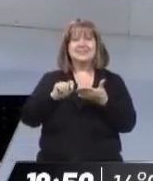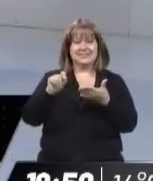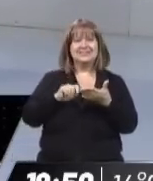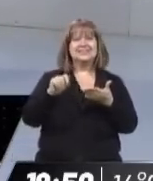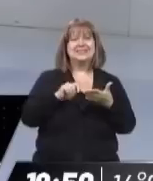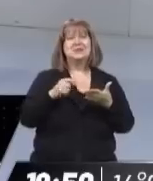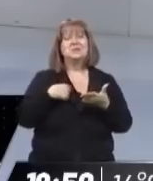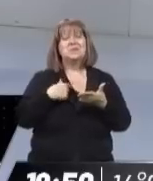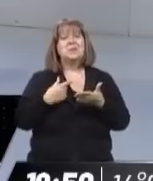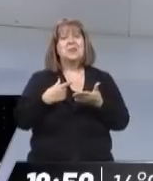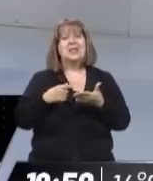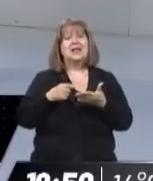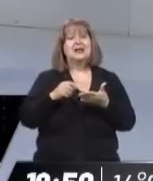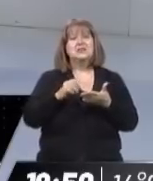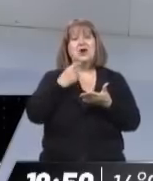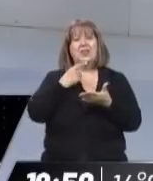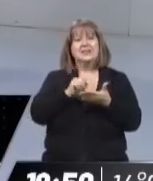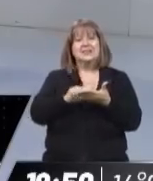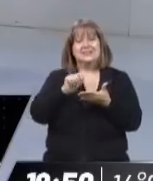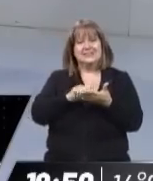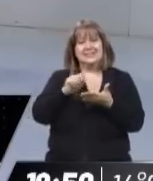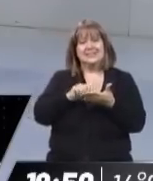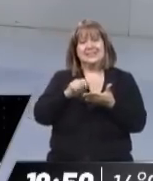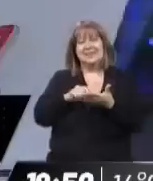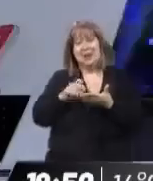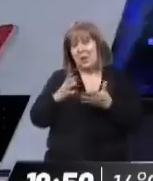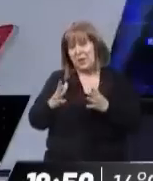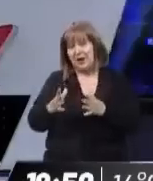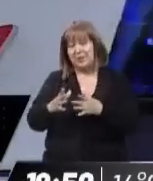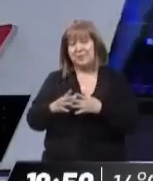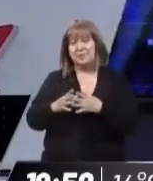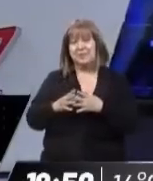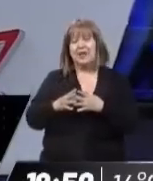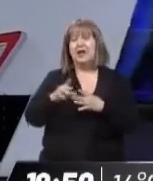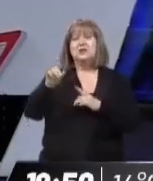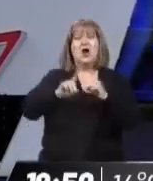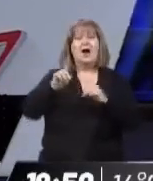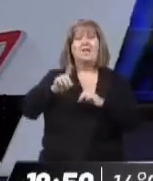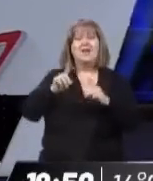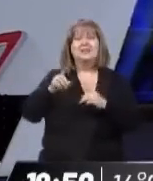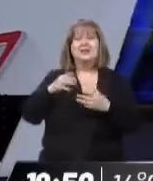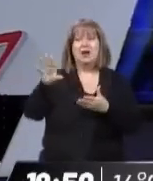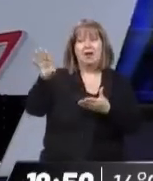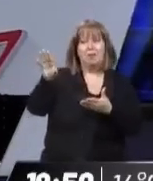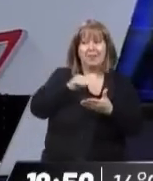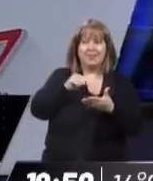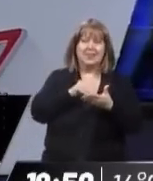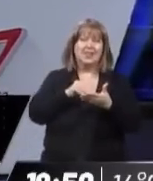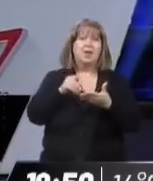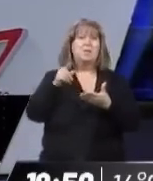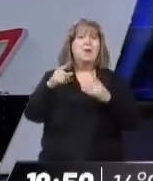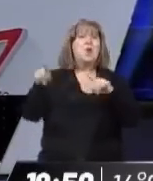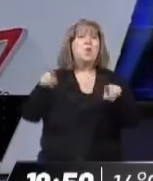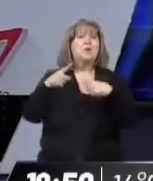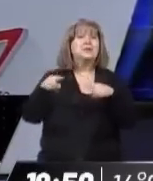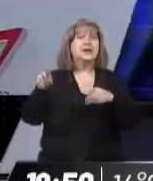pero ¿transcribías tal cual o medio que le robabas disimuladamente? No, alguna le robaba tal cual, porque sabía que no eran de las más conocidas de los enanos. Eso te preguntaba.